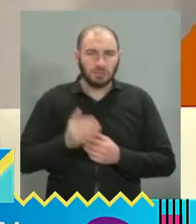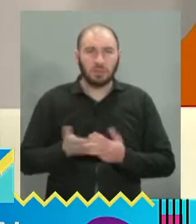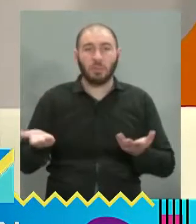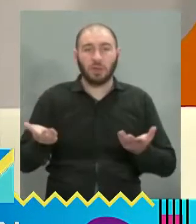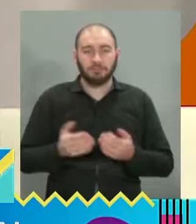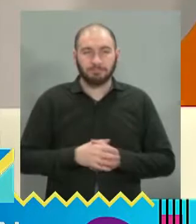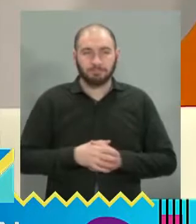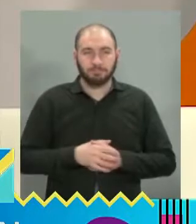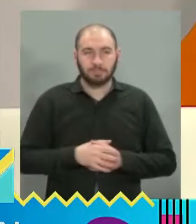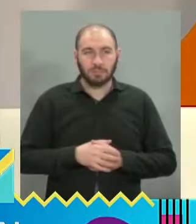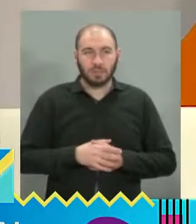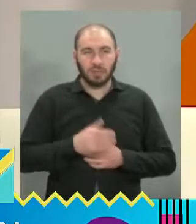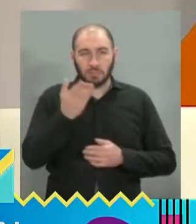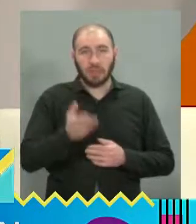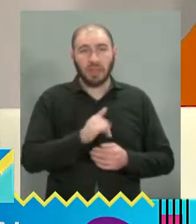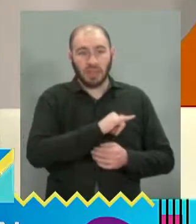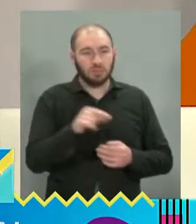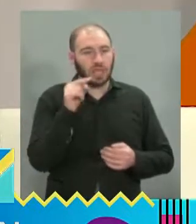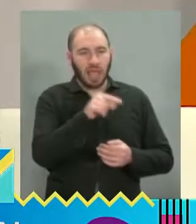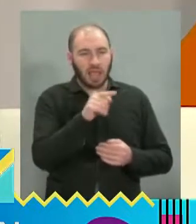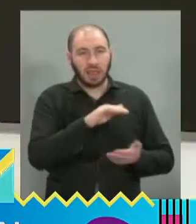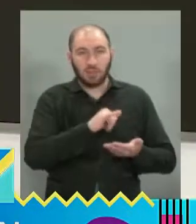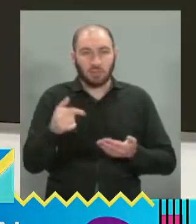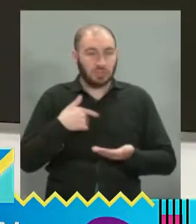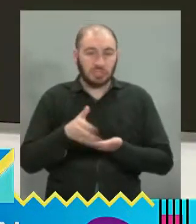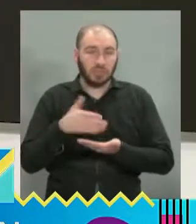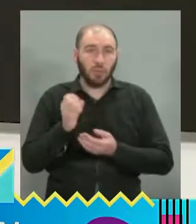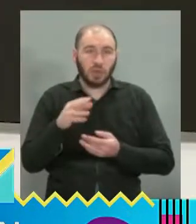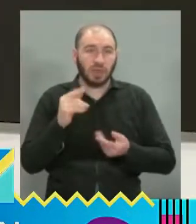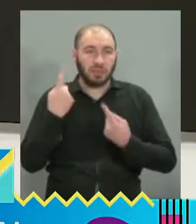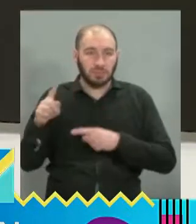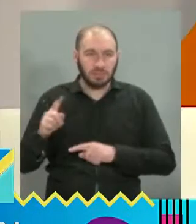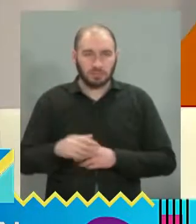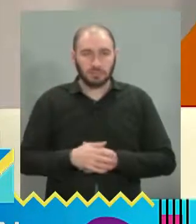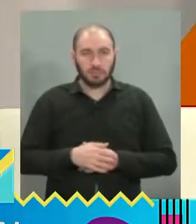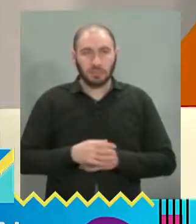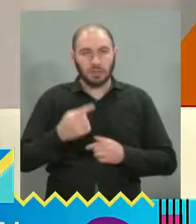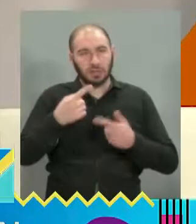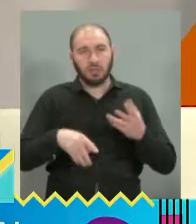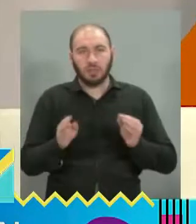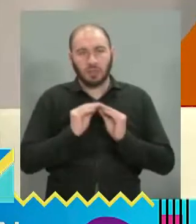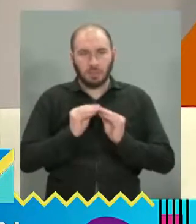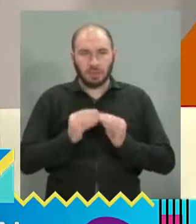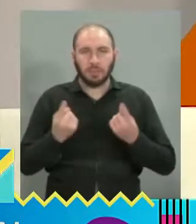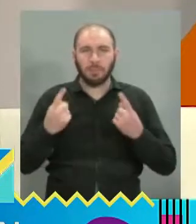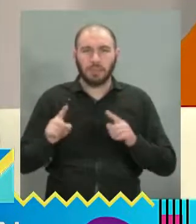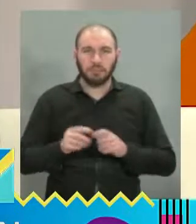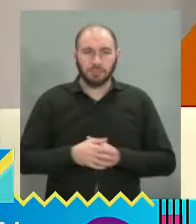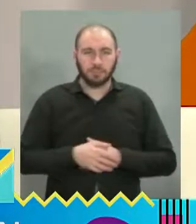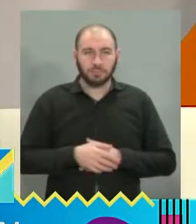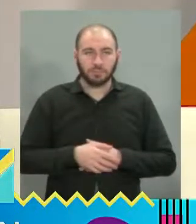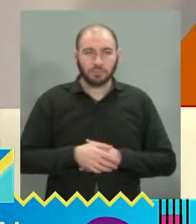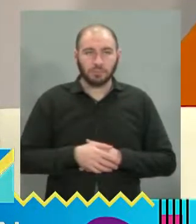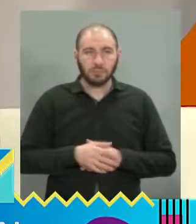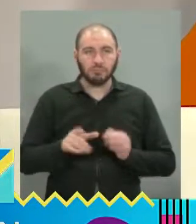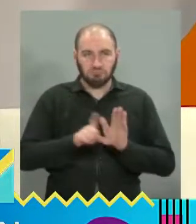que sea la parte denunciada la que tenga que demostrar que no la echó por ser parte de la diversidad. Todo eso está en debate, pero